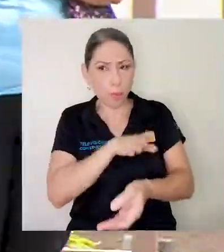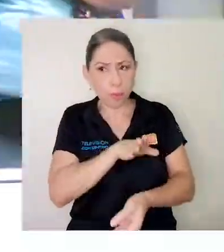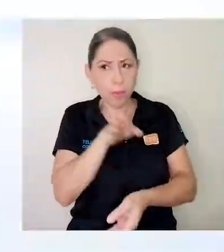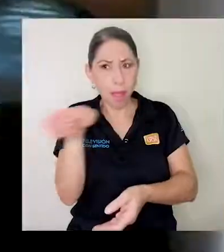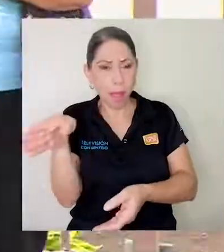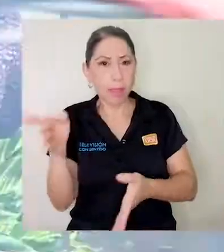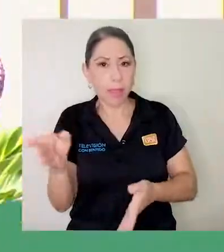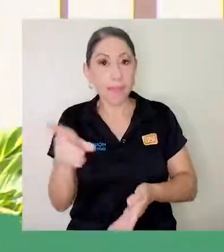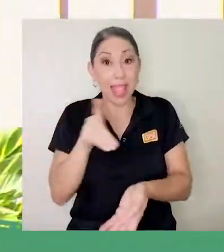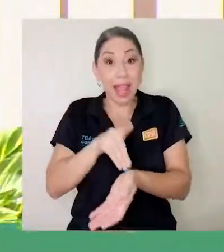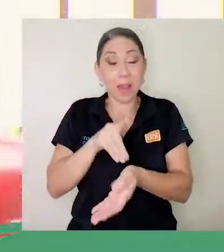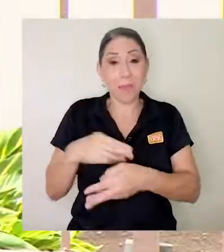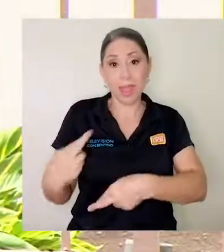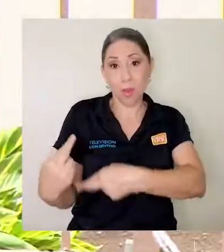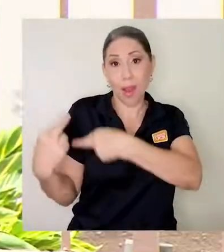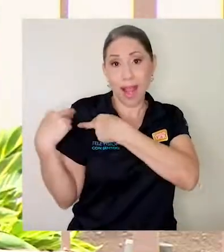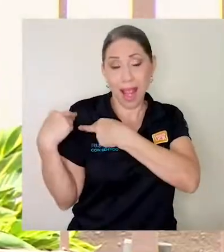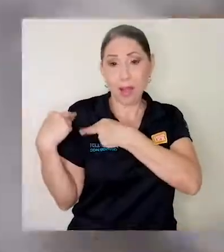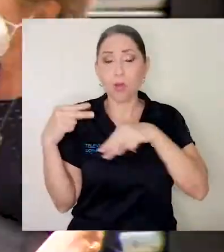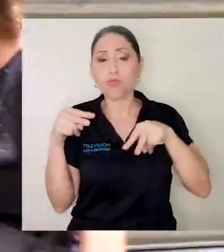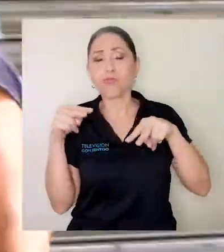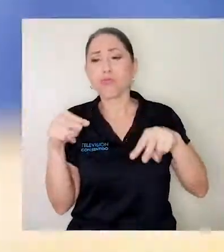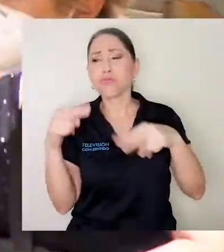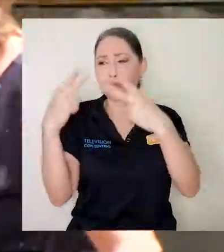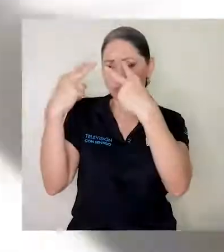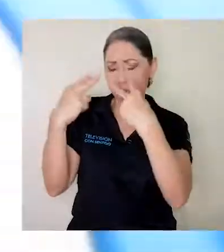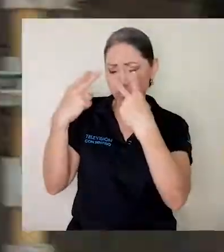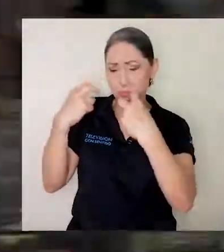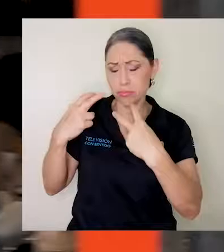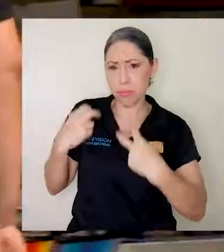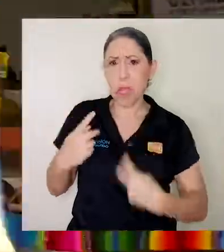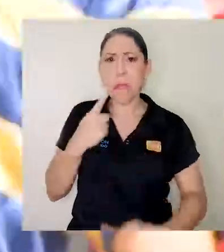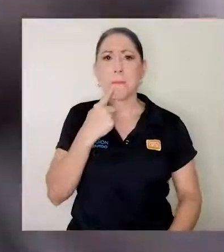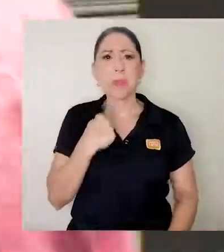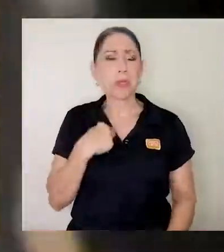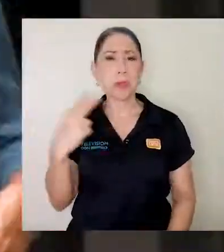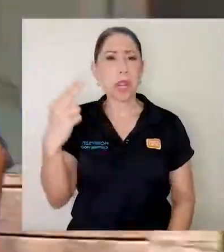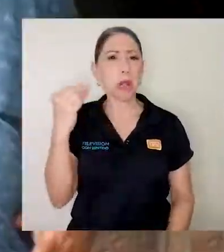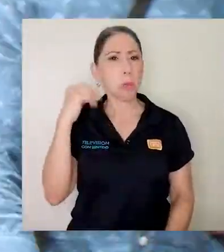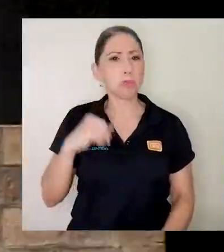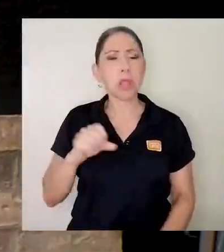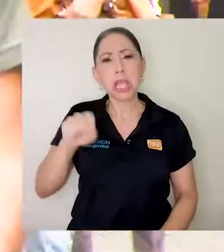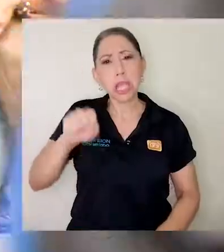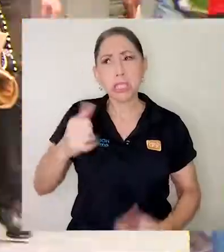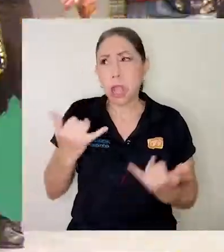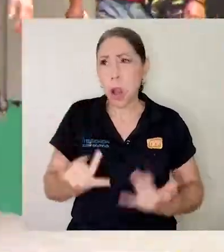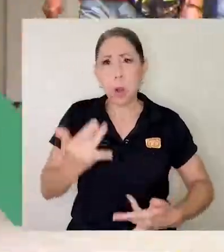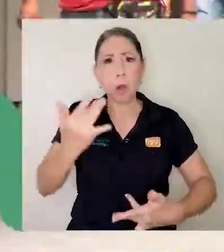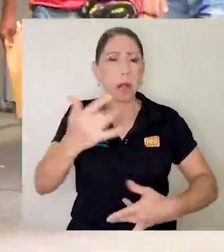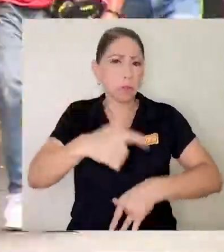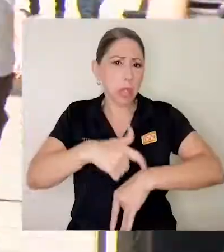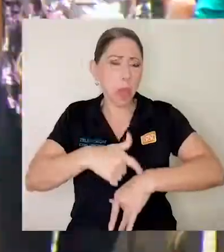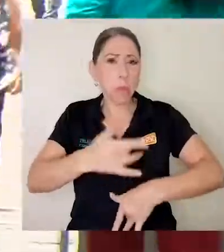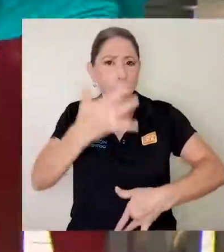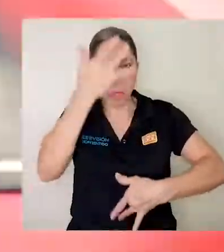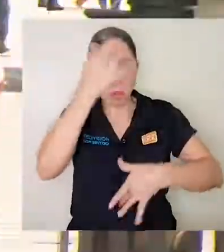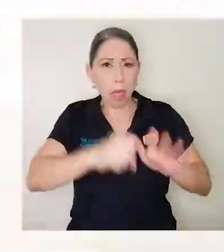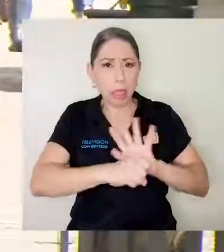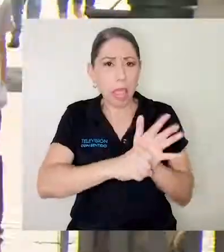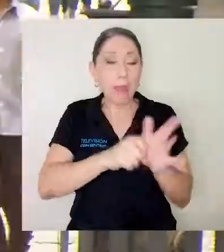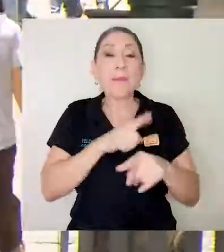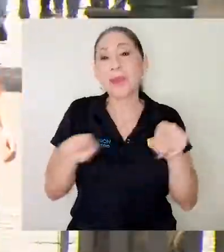empleados. El médico a cargo ahí ese día me dijo que no, que lo que tenía, estábamos en tiempo de pandemia, pero también estábamos en un mes de